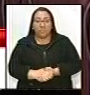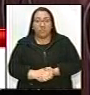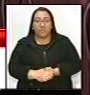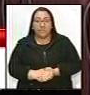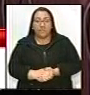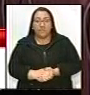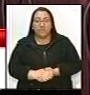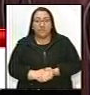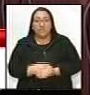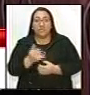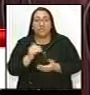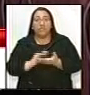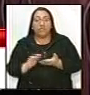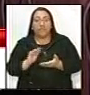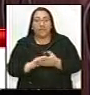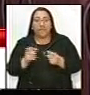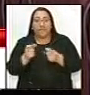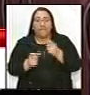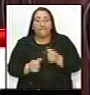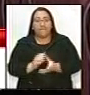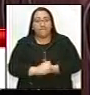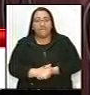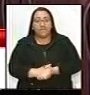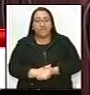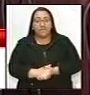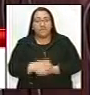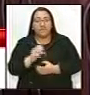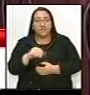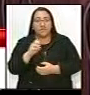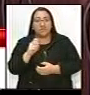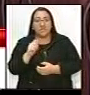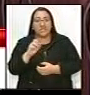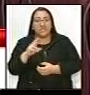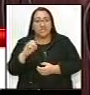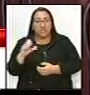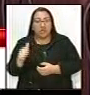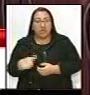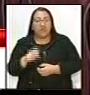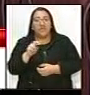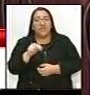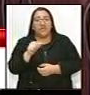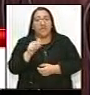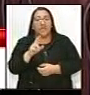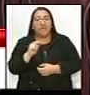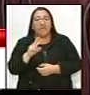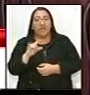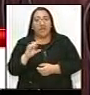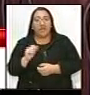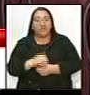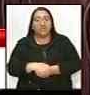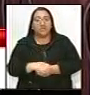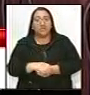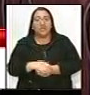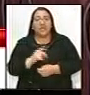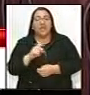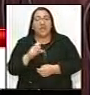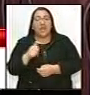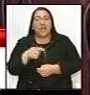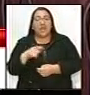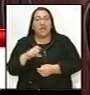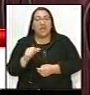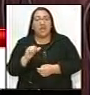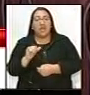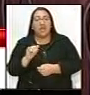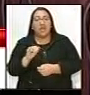licencias de los señores como existes william montero la ricardo narváez women en la vida y róger